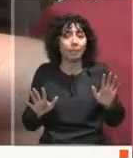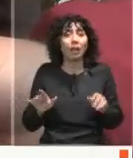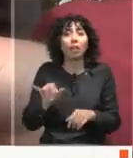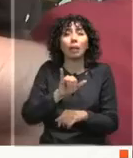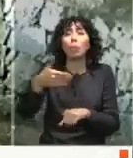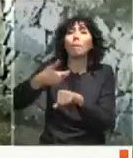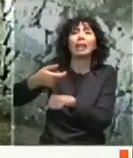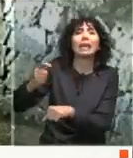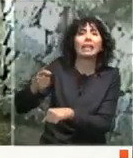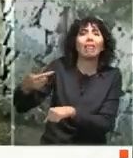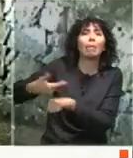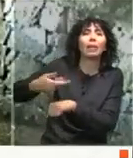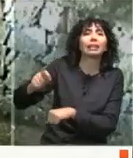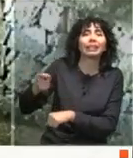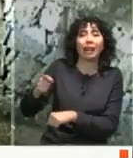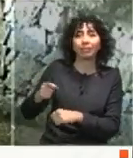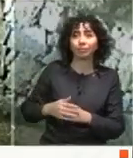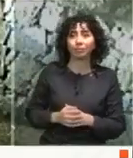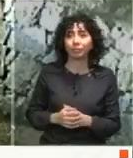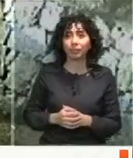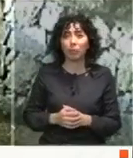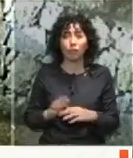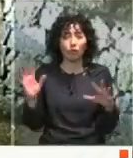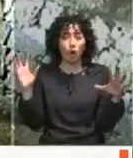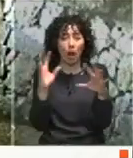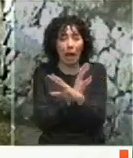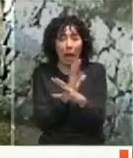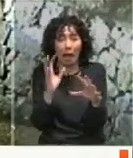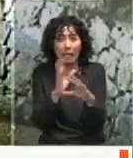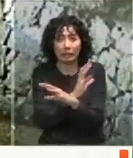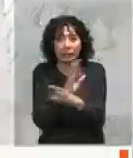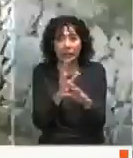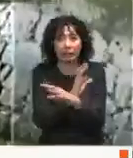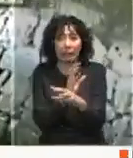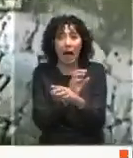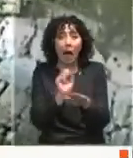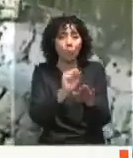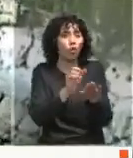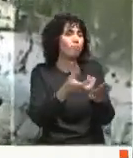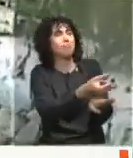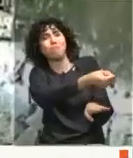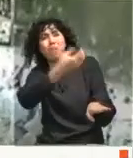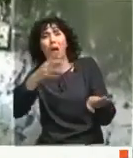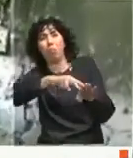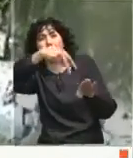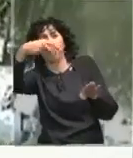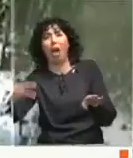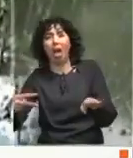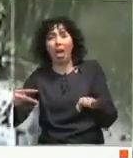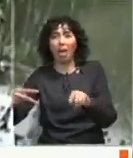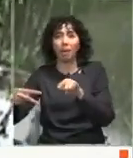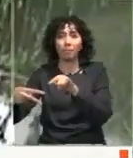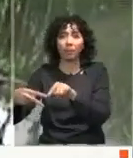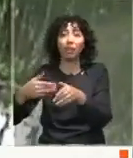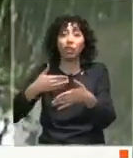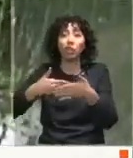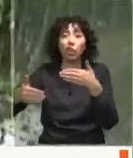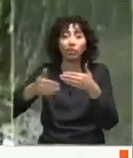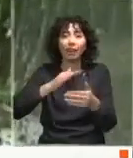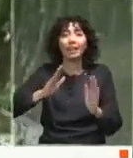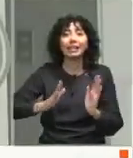pidiéndome las llaves. Y con extrema violencia lo arrojaron fuera de la cabina, en este portonazo en San Pedro de la